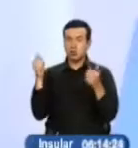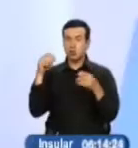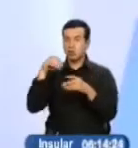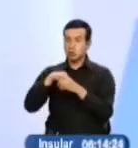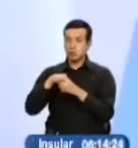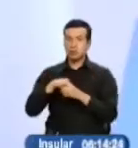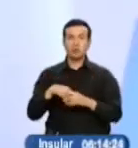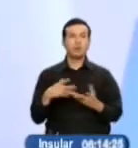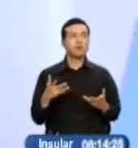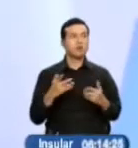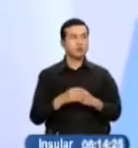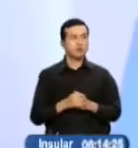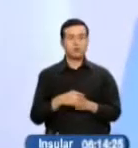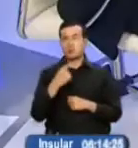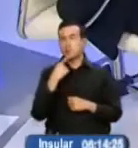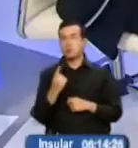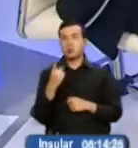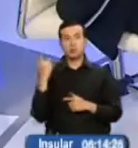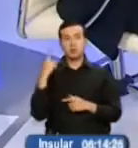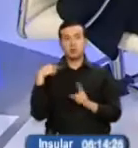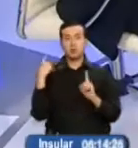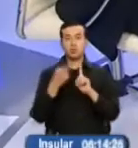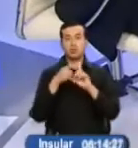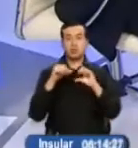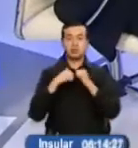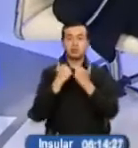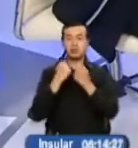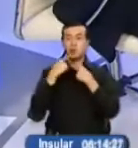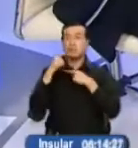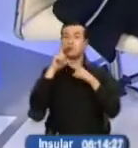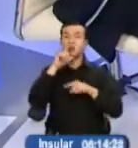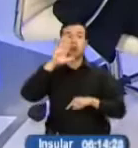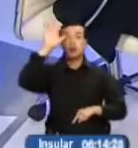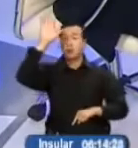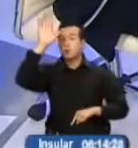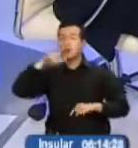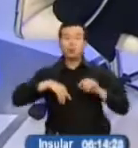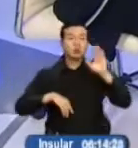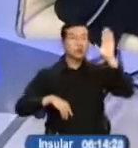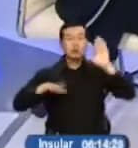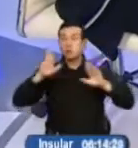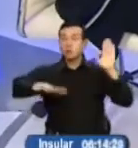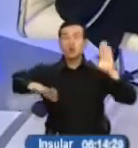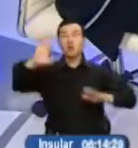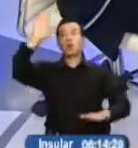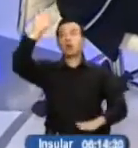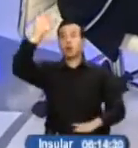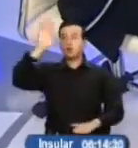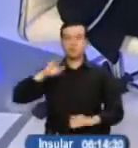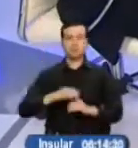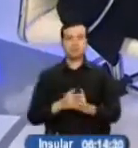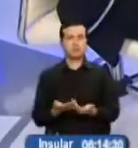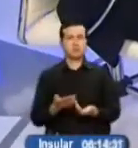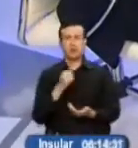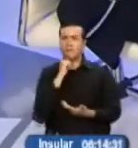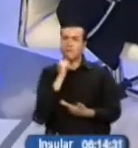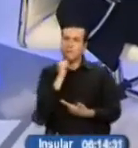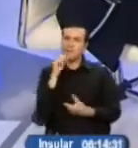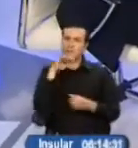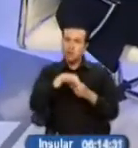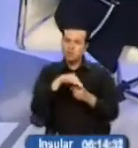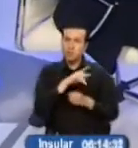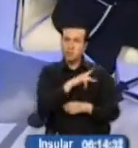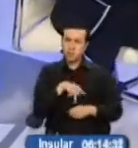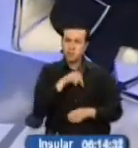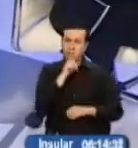sea, ¿por qué establecer simplemente una asamblea donde dice, levanten la mano los que están de acuerdo? Entonces todos levantan la mano. Pero no hay una primaria donde el voto